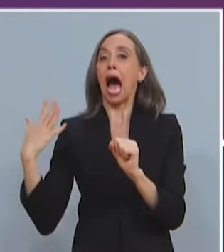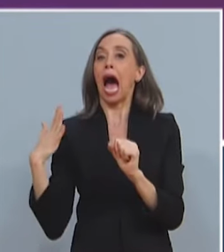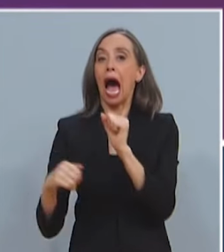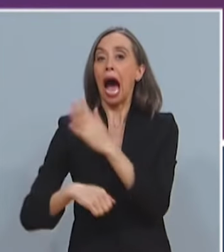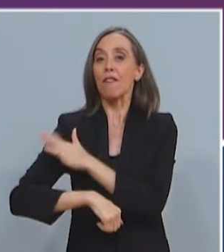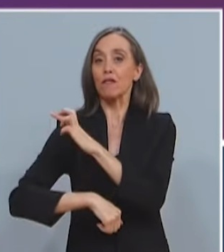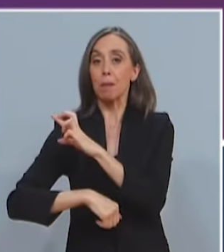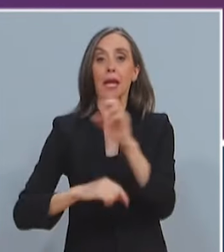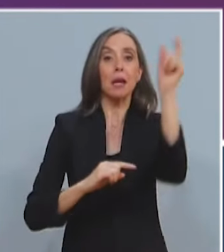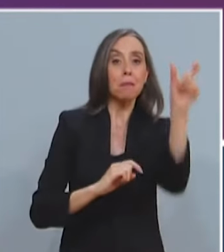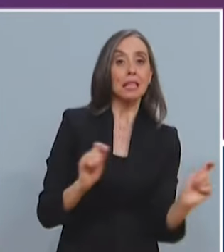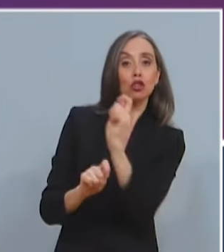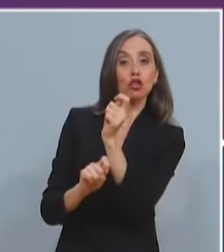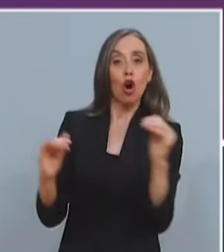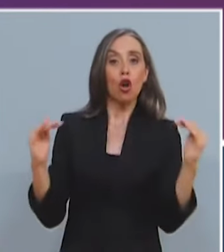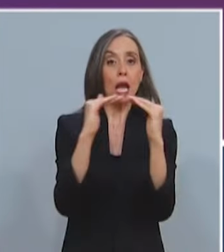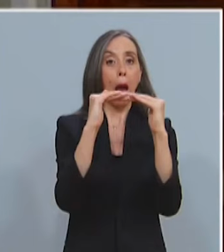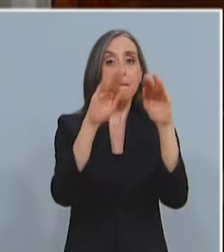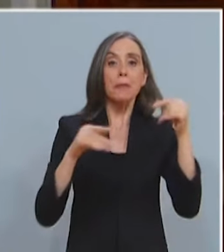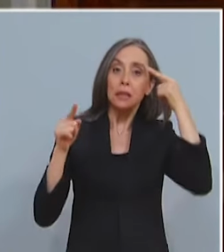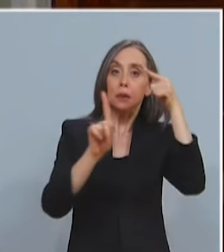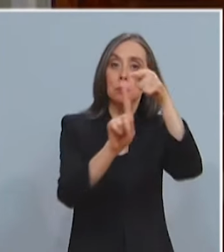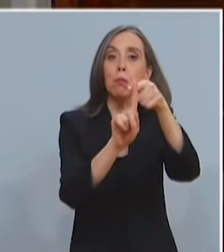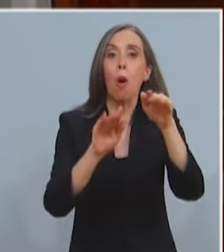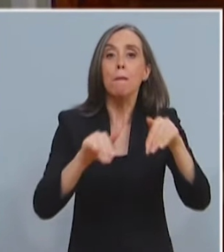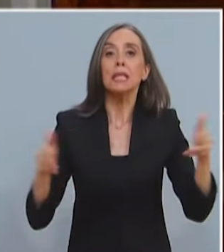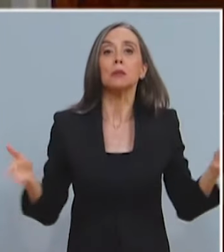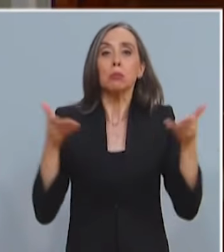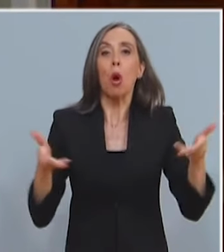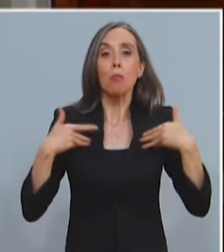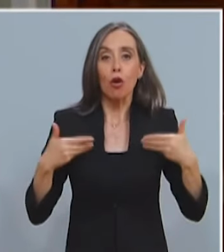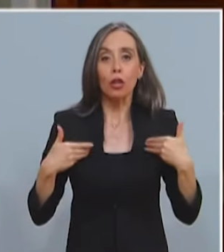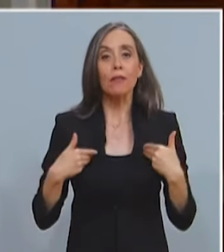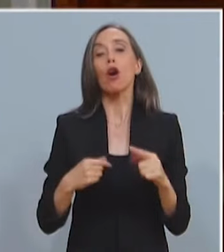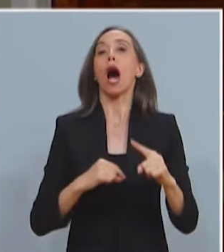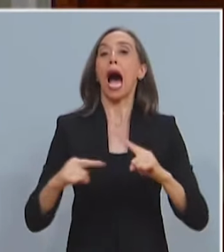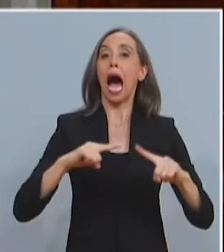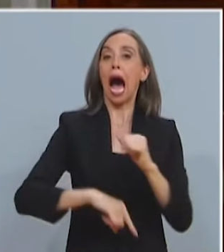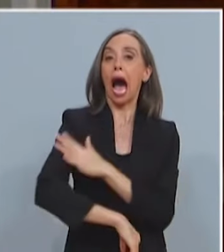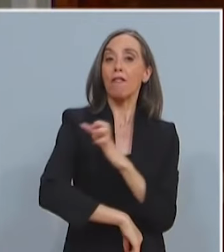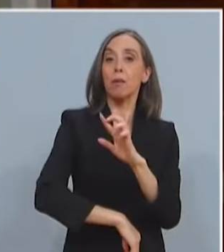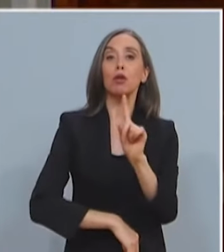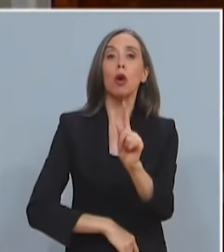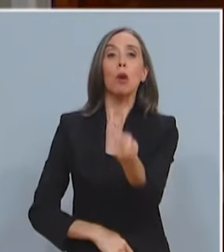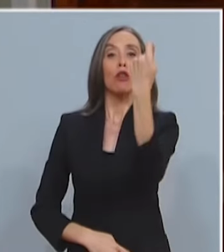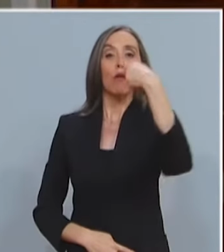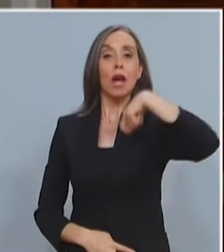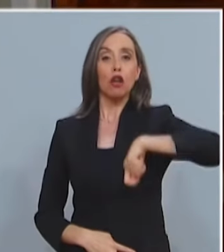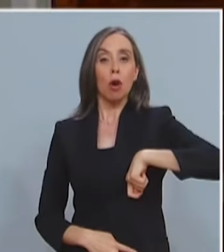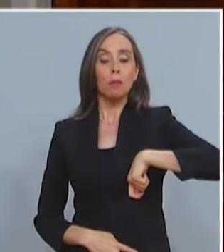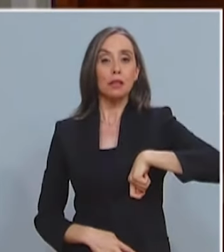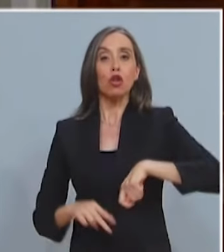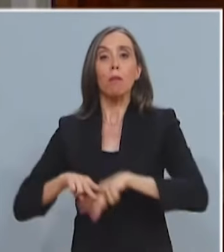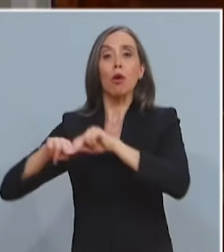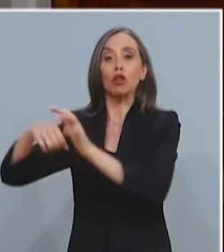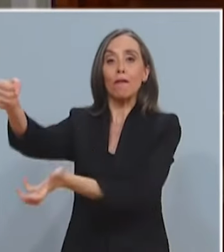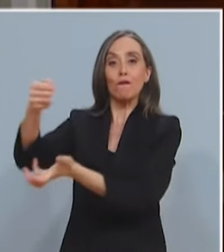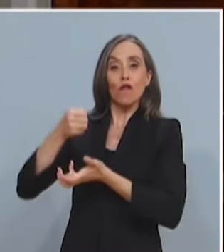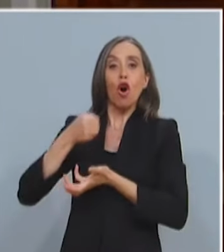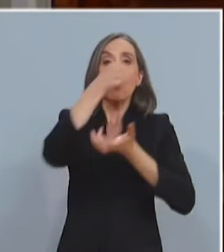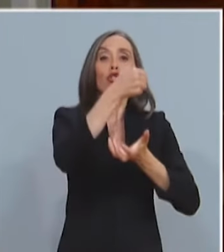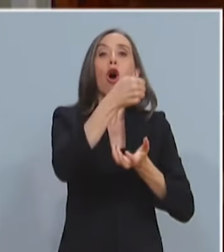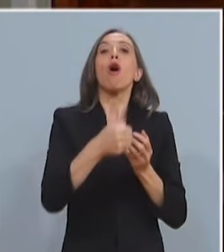dirección y con la misma motivación y además las administradoras no podrán cobrar comisiones por inversiones en fondos mutuos